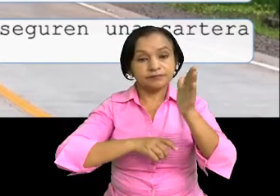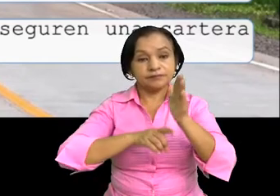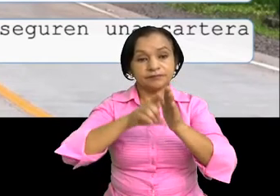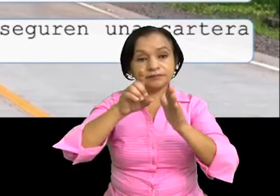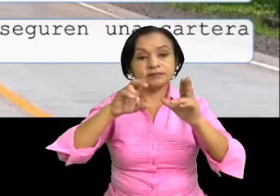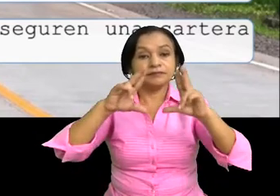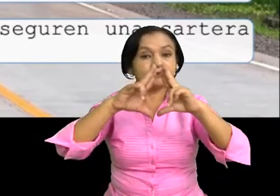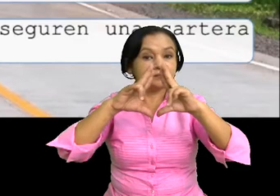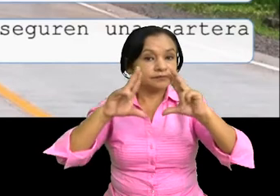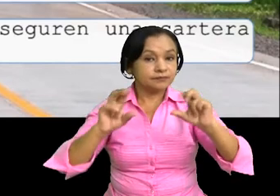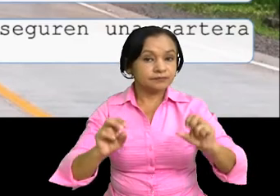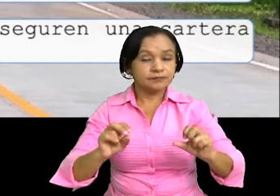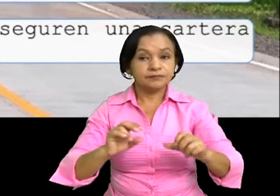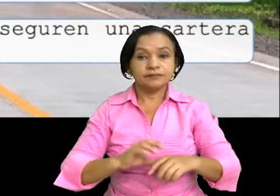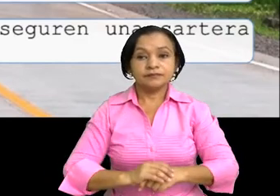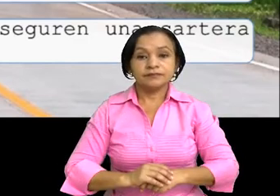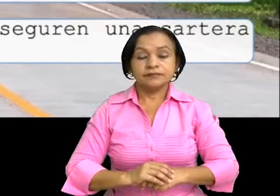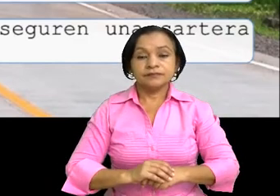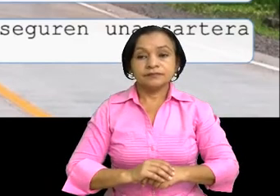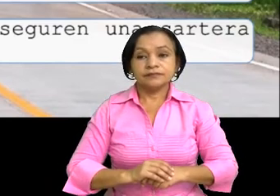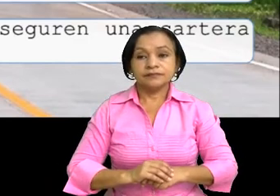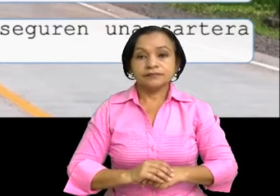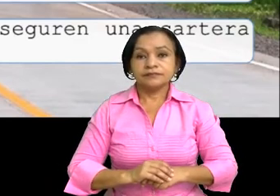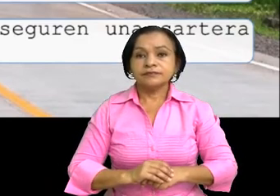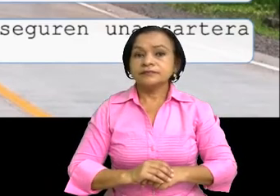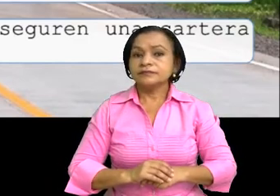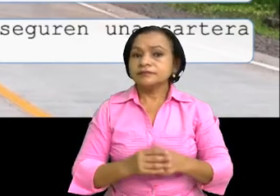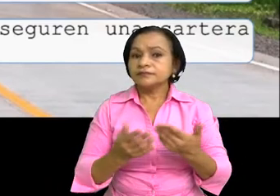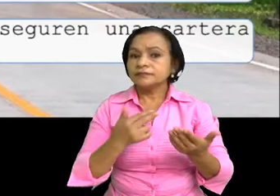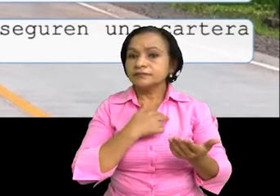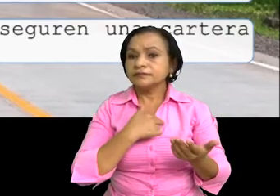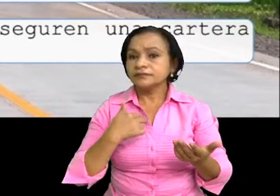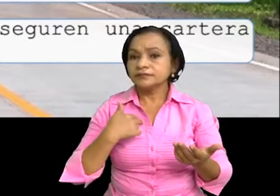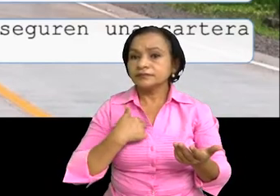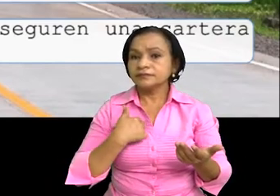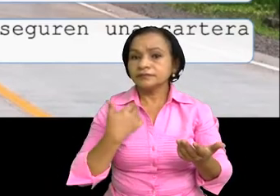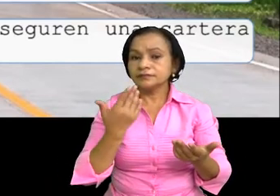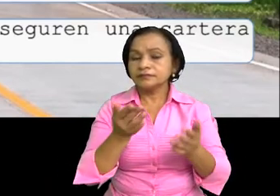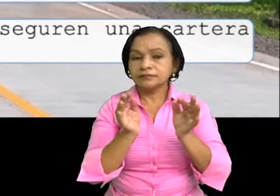país, que va a tener